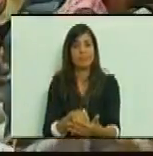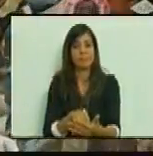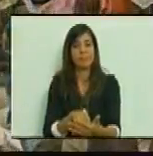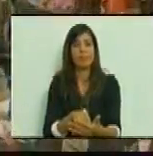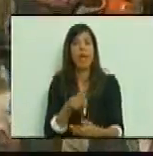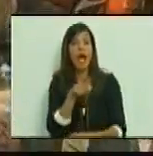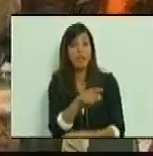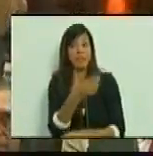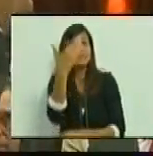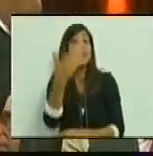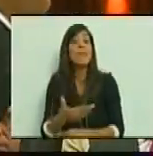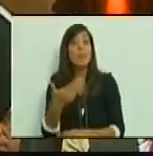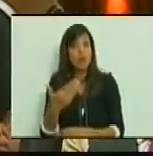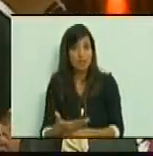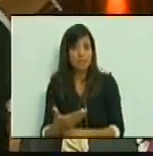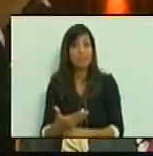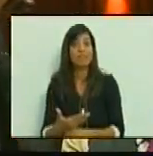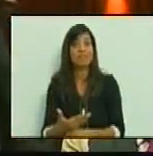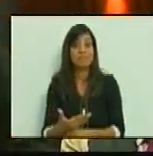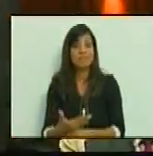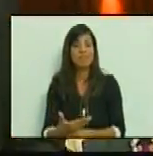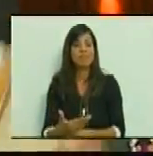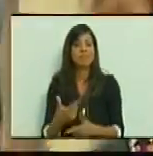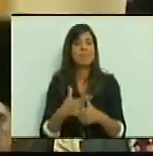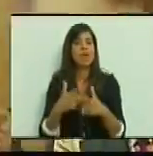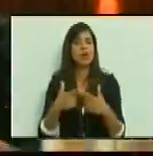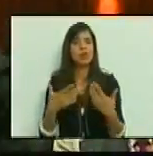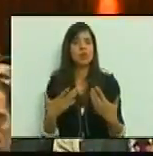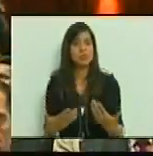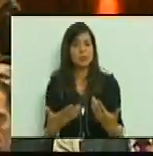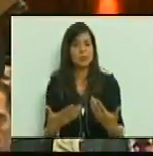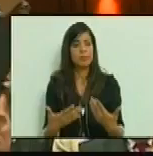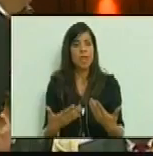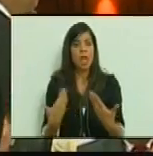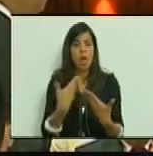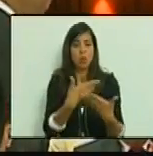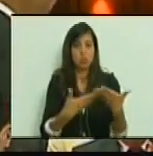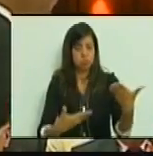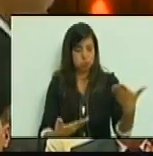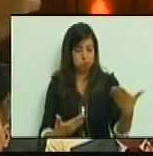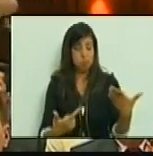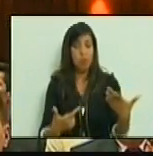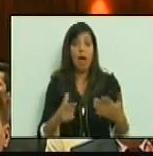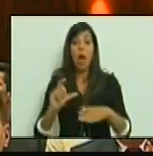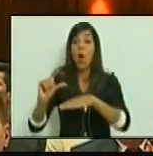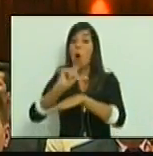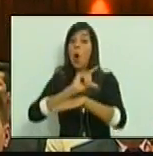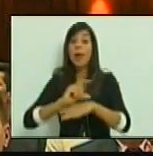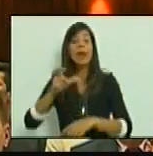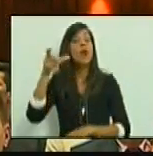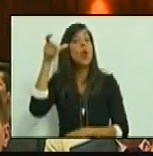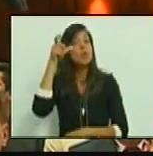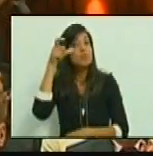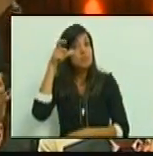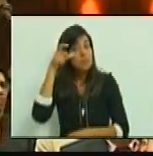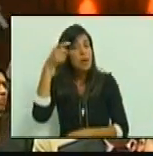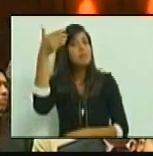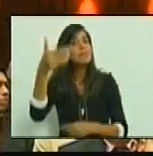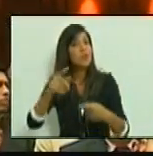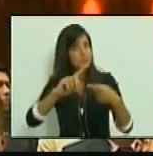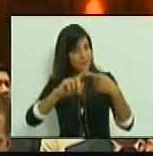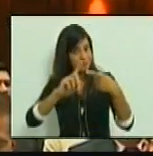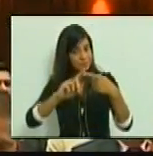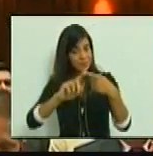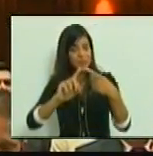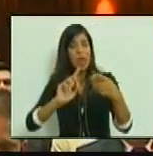por ahí, obviamente con el papel rector del Estado, con